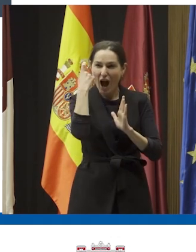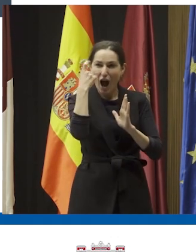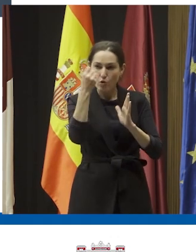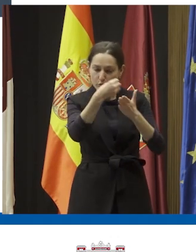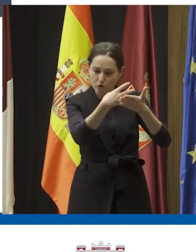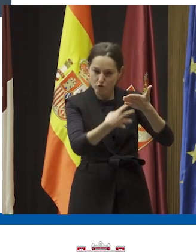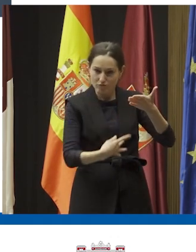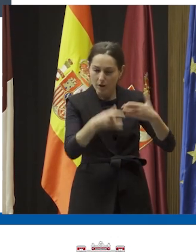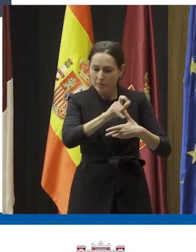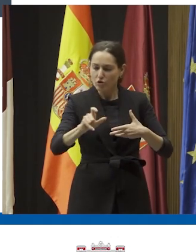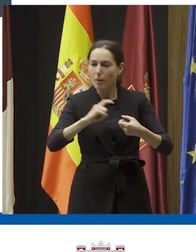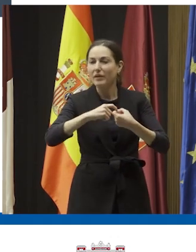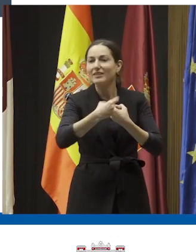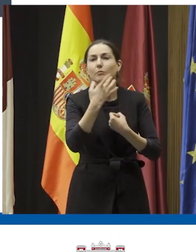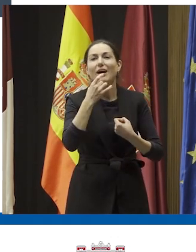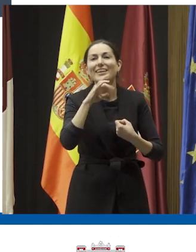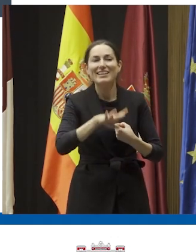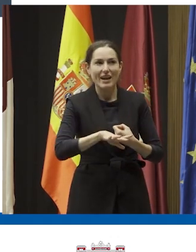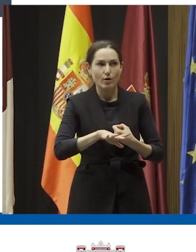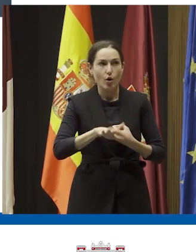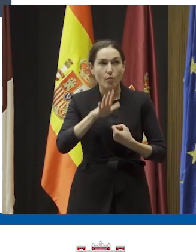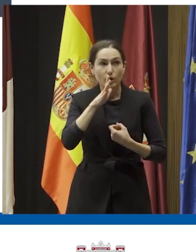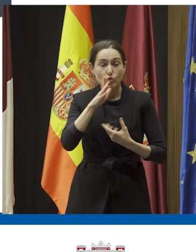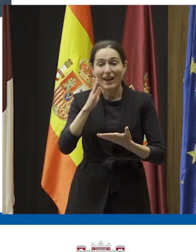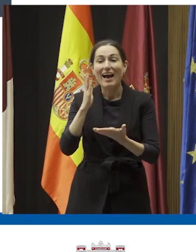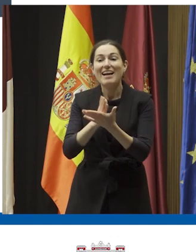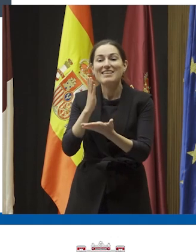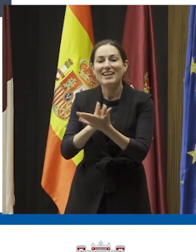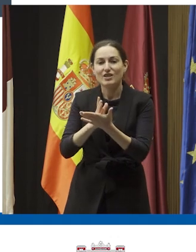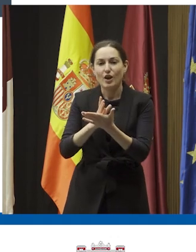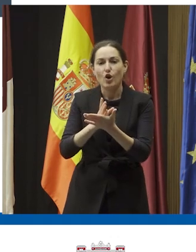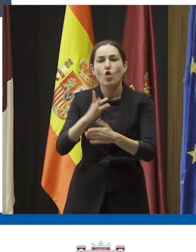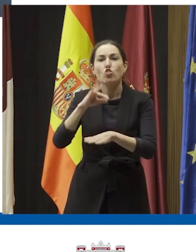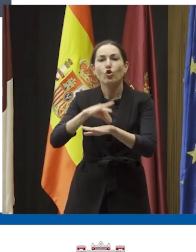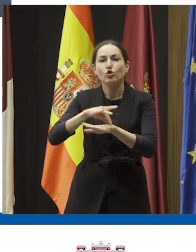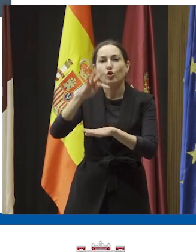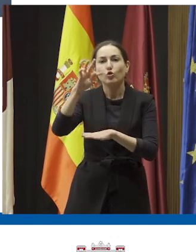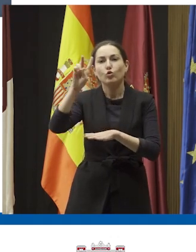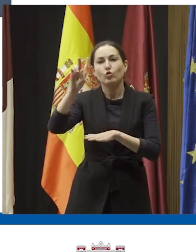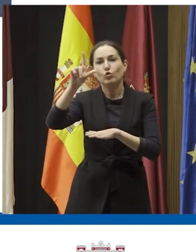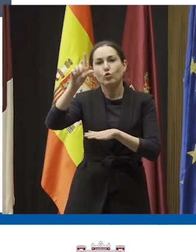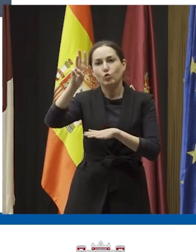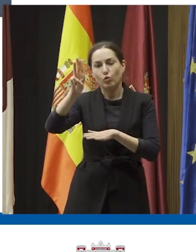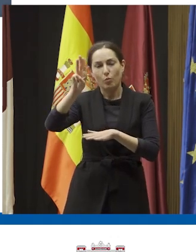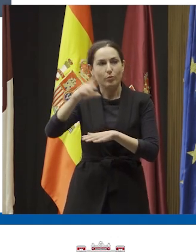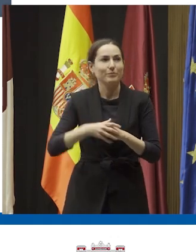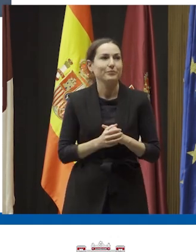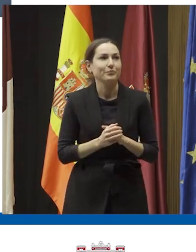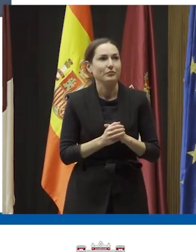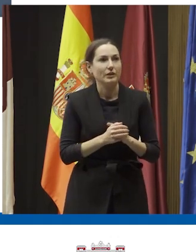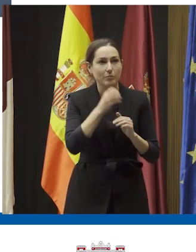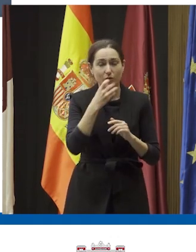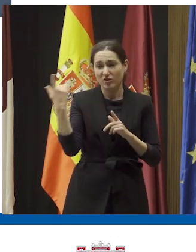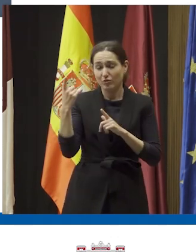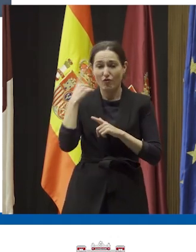los asistentes a la clase del doctor Tulp, lección de anatomía. Bueno, esto es